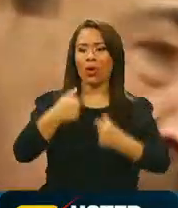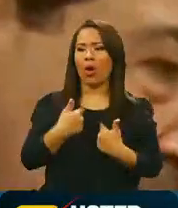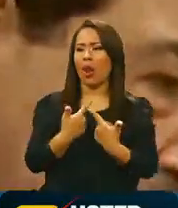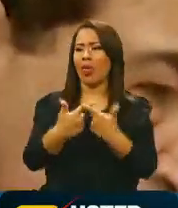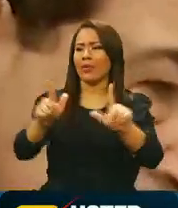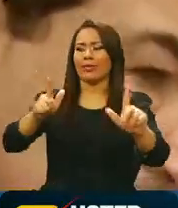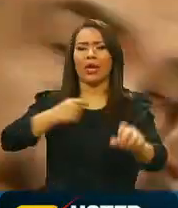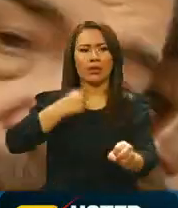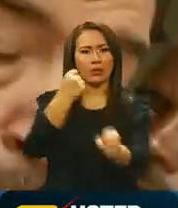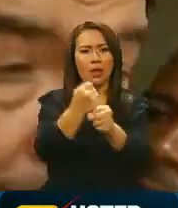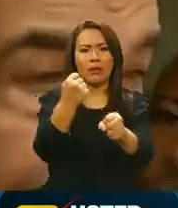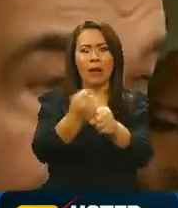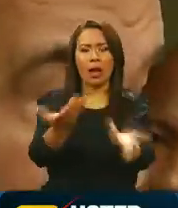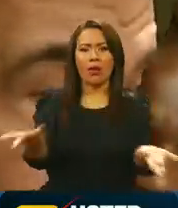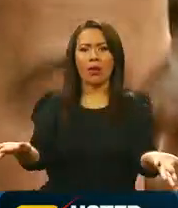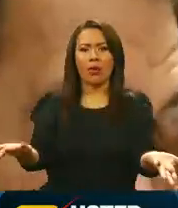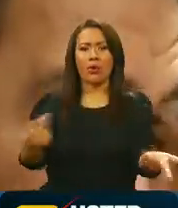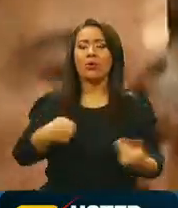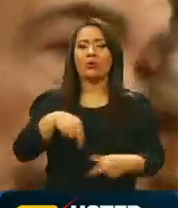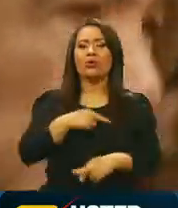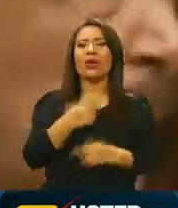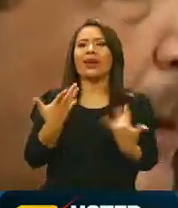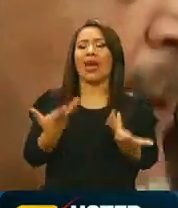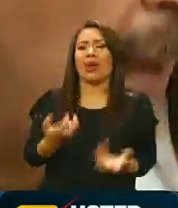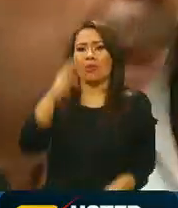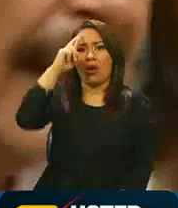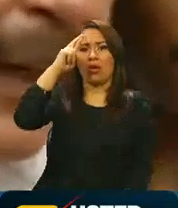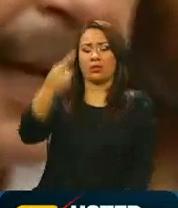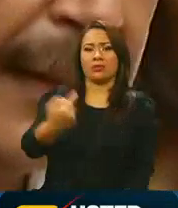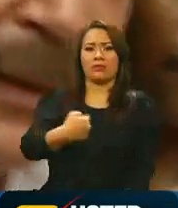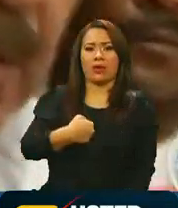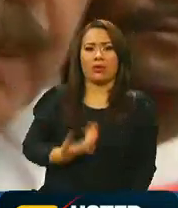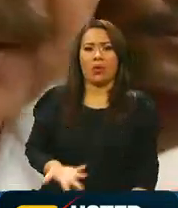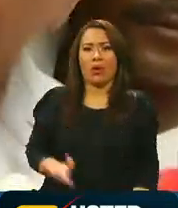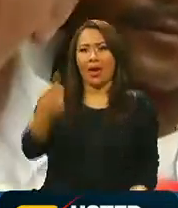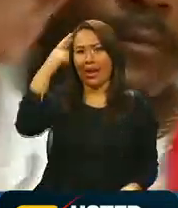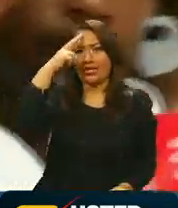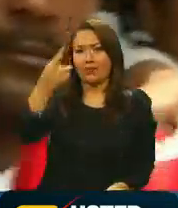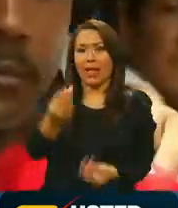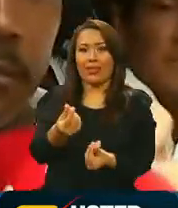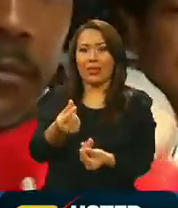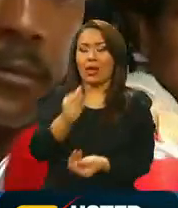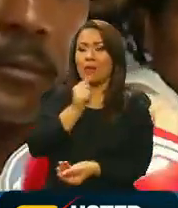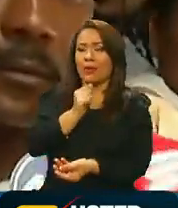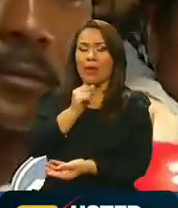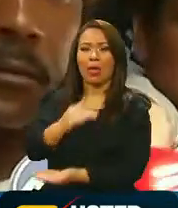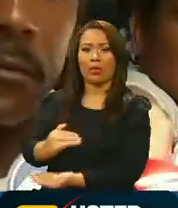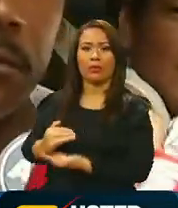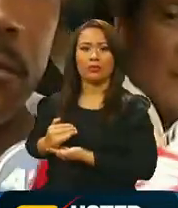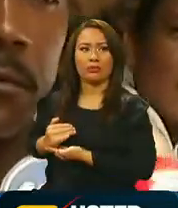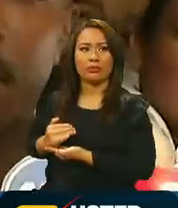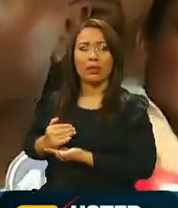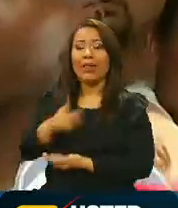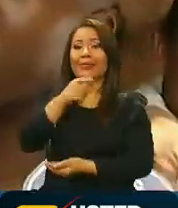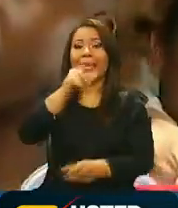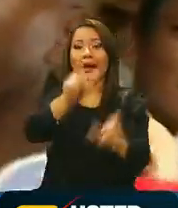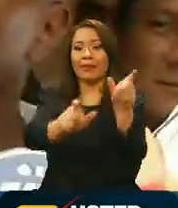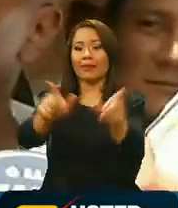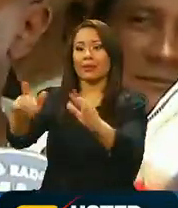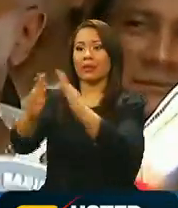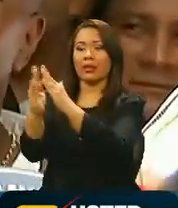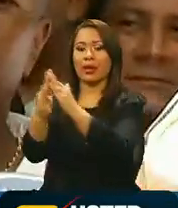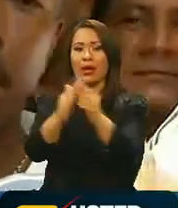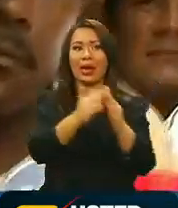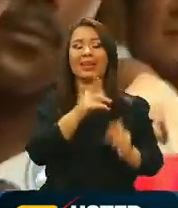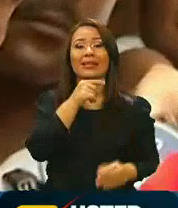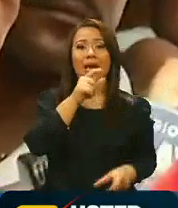emprendimiento, de recuperar el respeto al dinero privado, al dinero específico, me refiero al dinero de